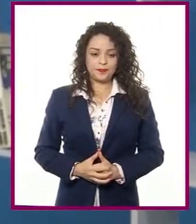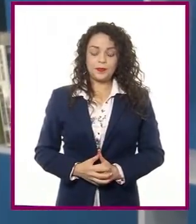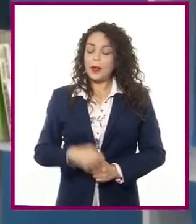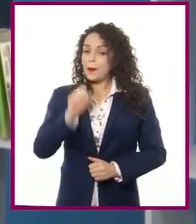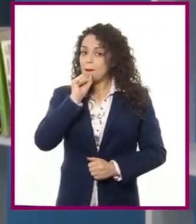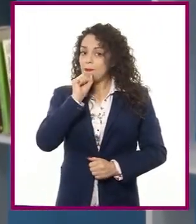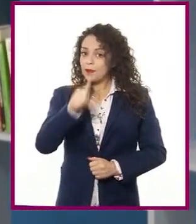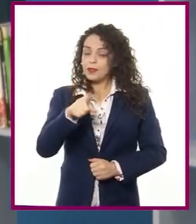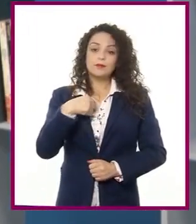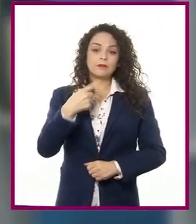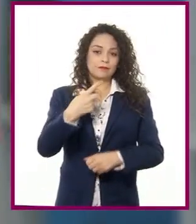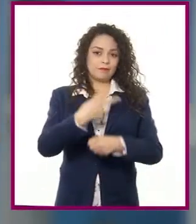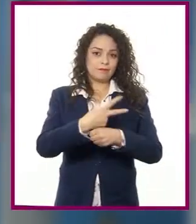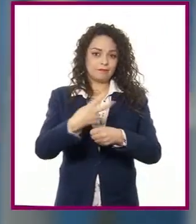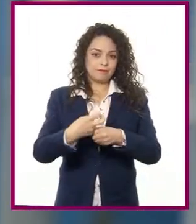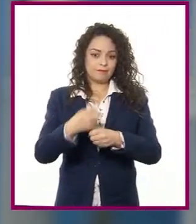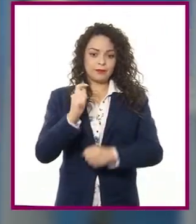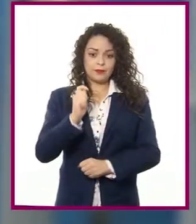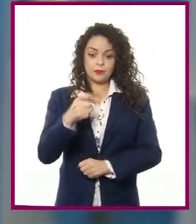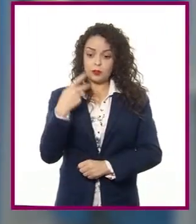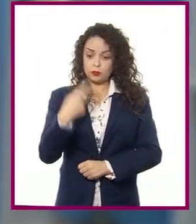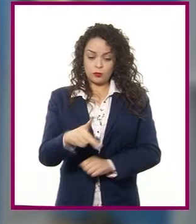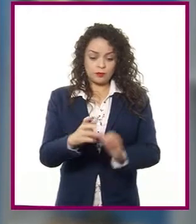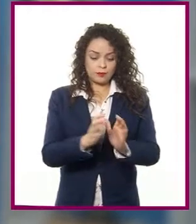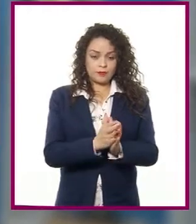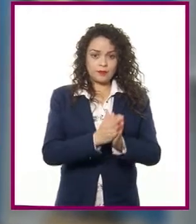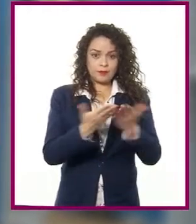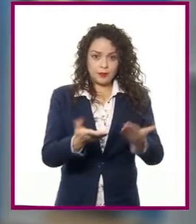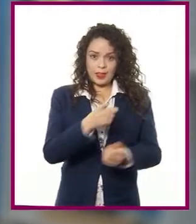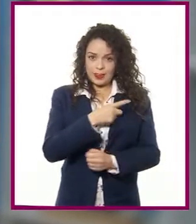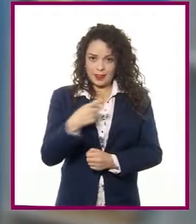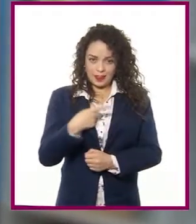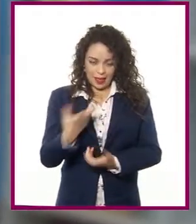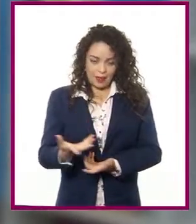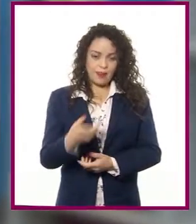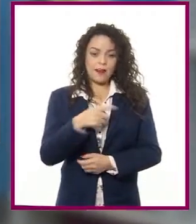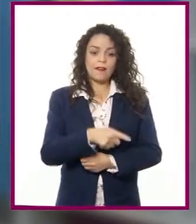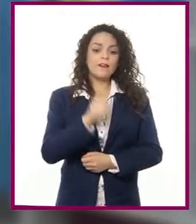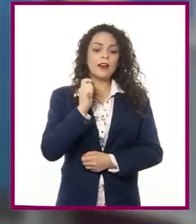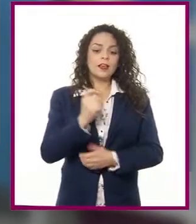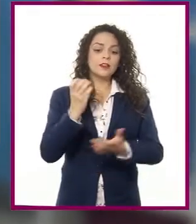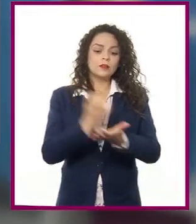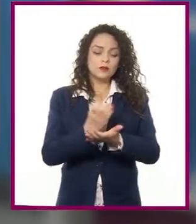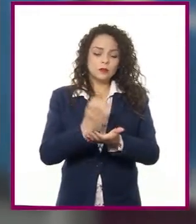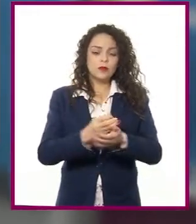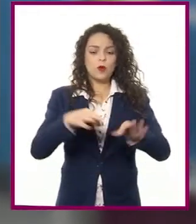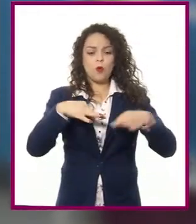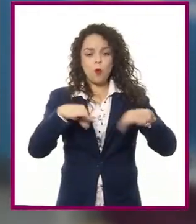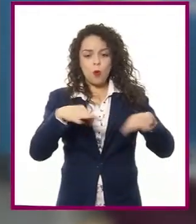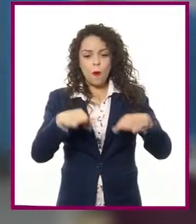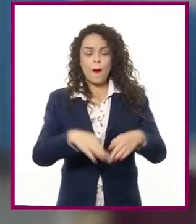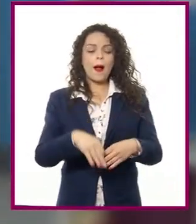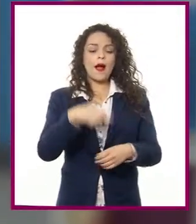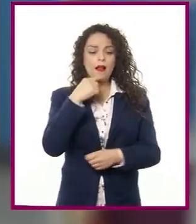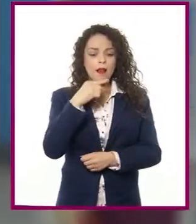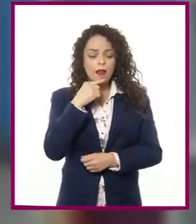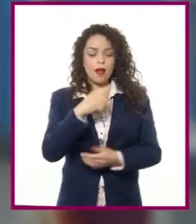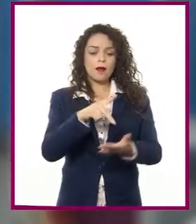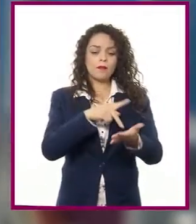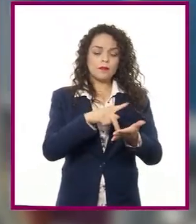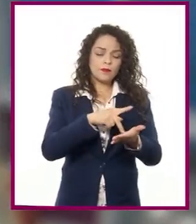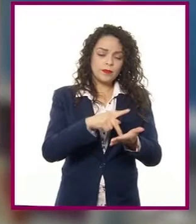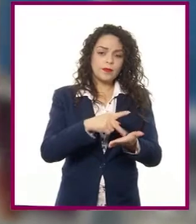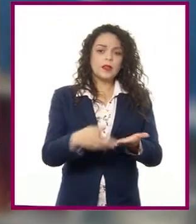También les invito a tener cerca su libro de texto, cuaderno, hojas blancas y de colores, pegamento, también lápiz